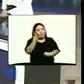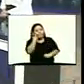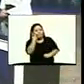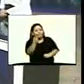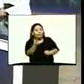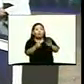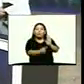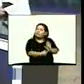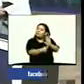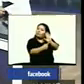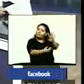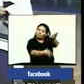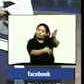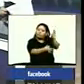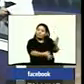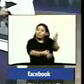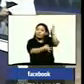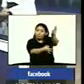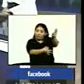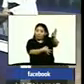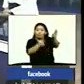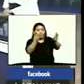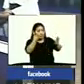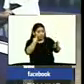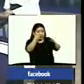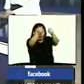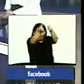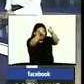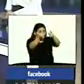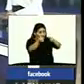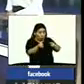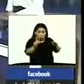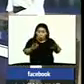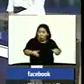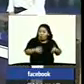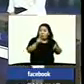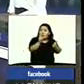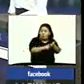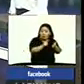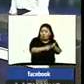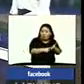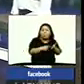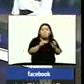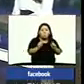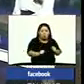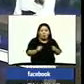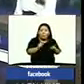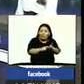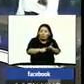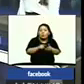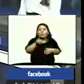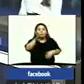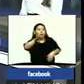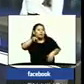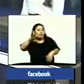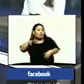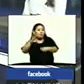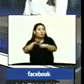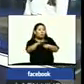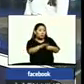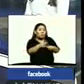presentación del documento. Si el presupuesto no lleva deuda, pasa con 43 votos, es decir, una mayoría simple.